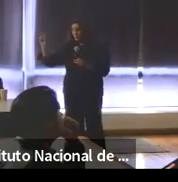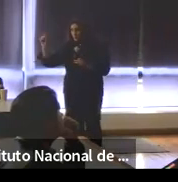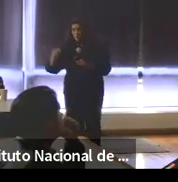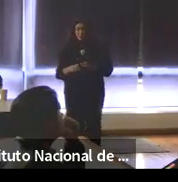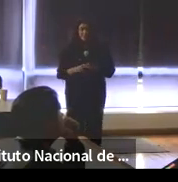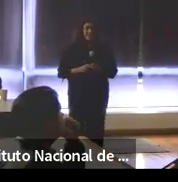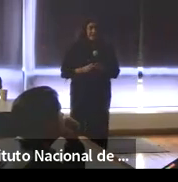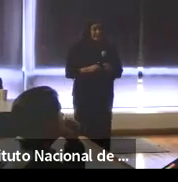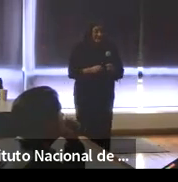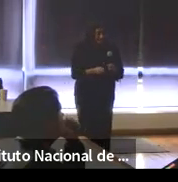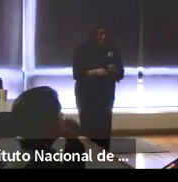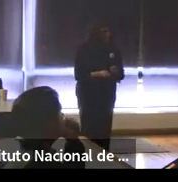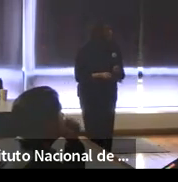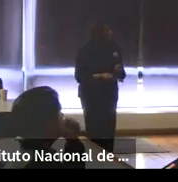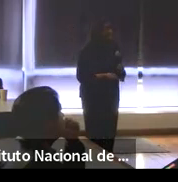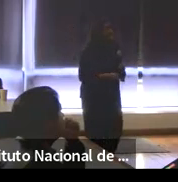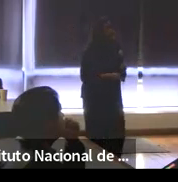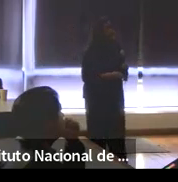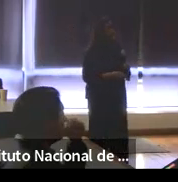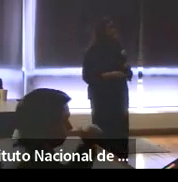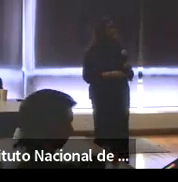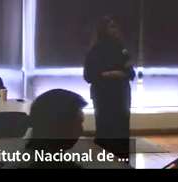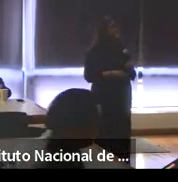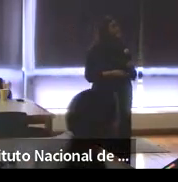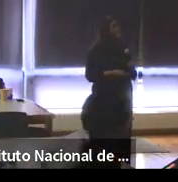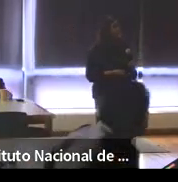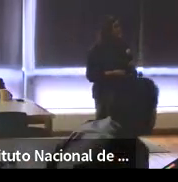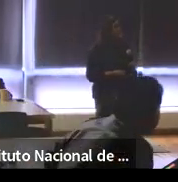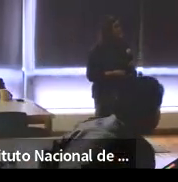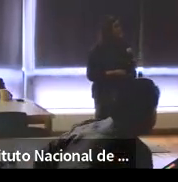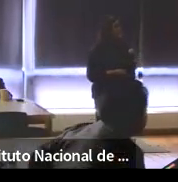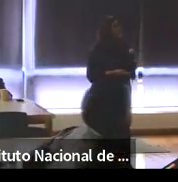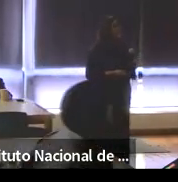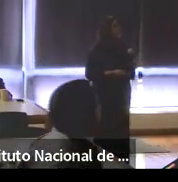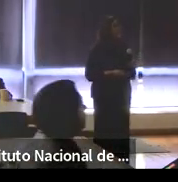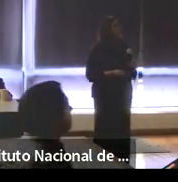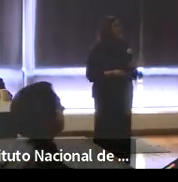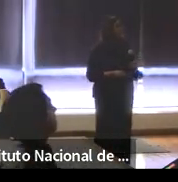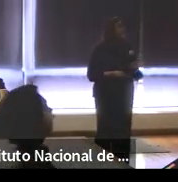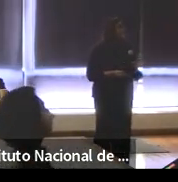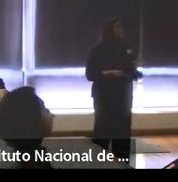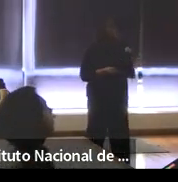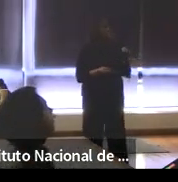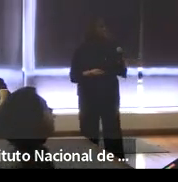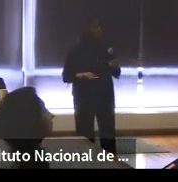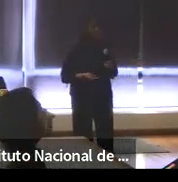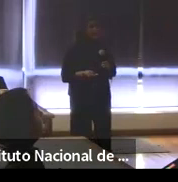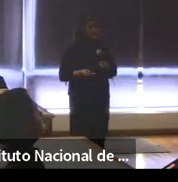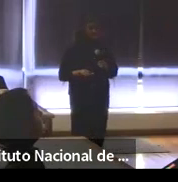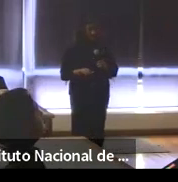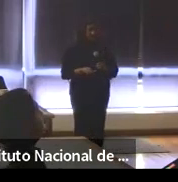pero no imposible y al final del día cómo es que se puede volver esta este